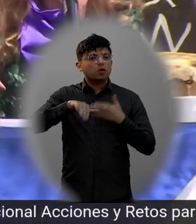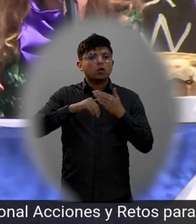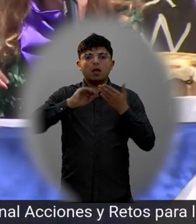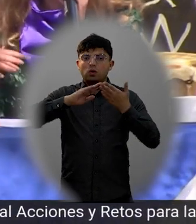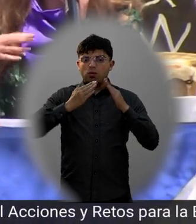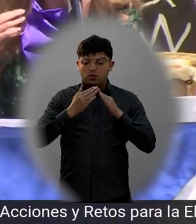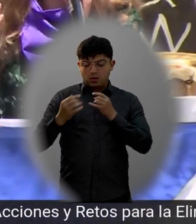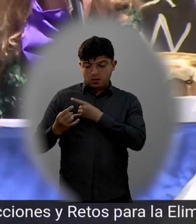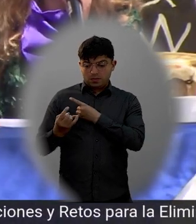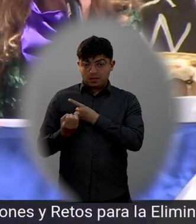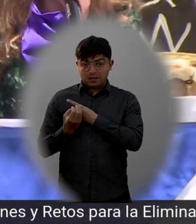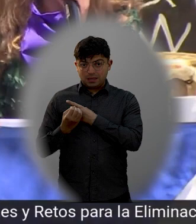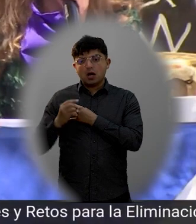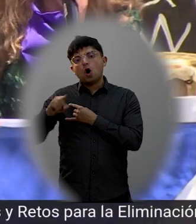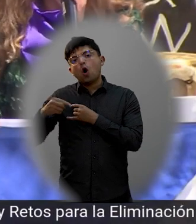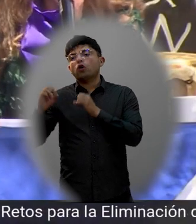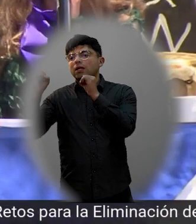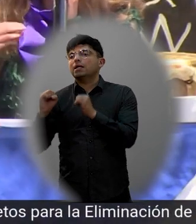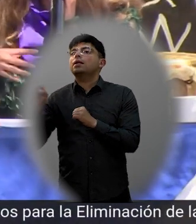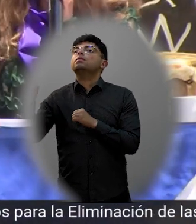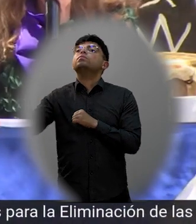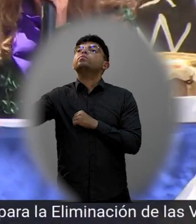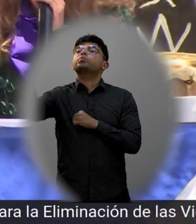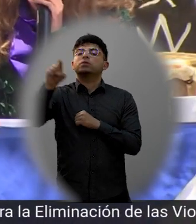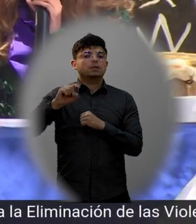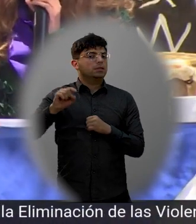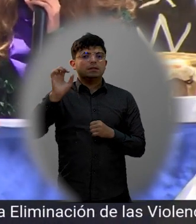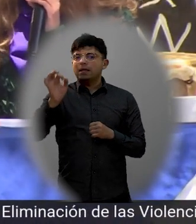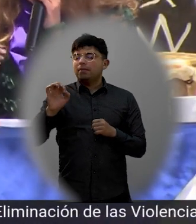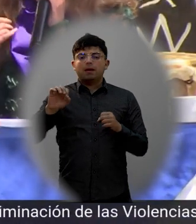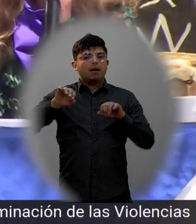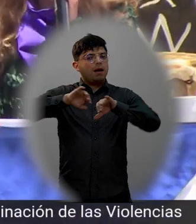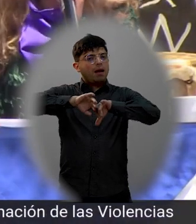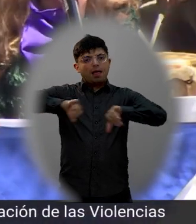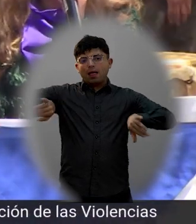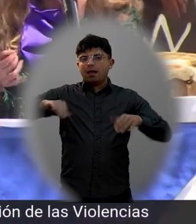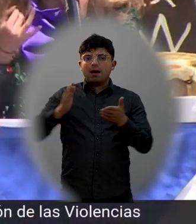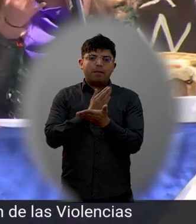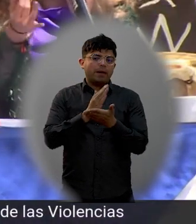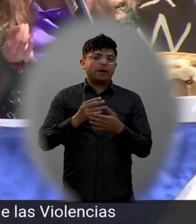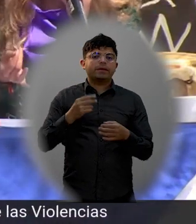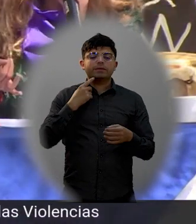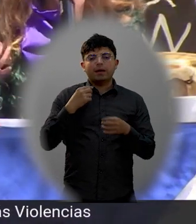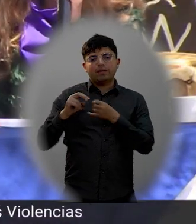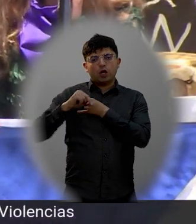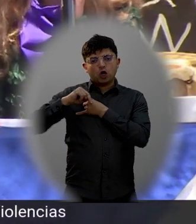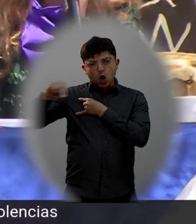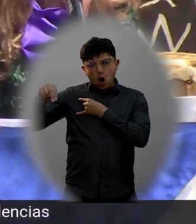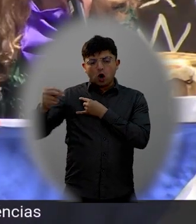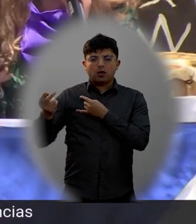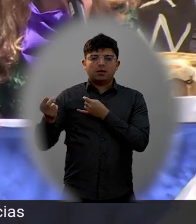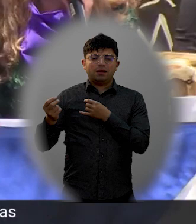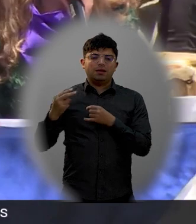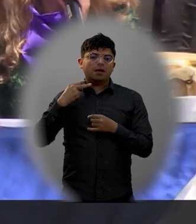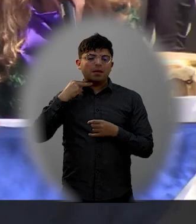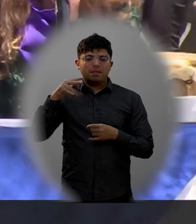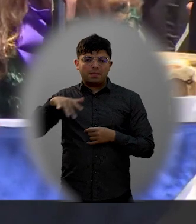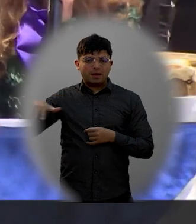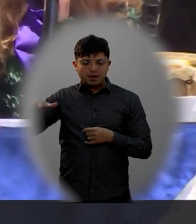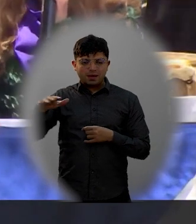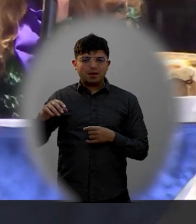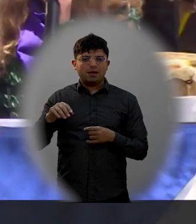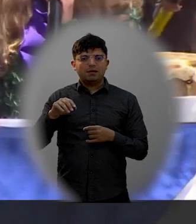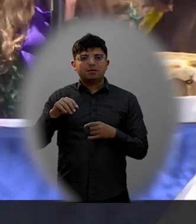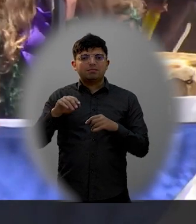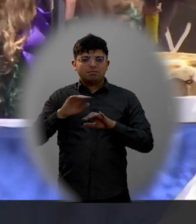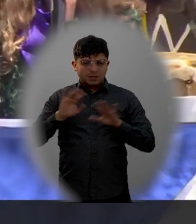esta universidad, de las otras sedes que también siempre han sido relegadas, el Valmaría, el Nogal, la UPK y demás, para